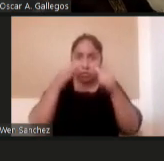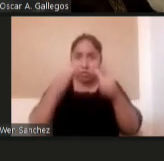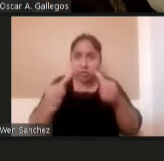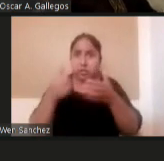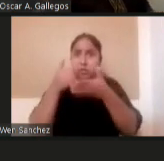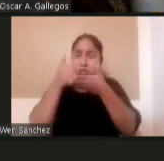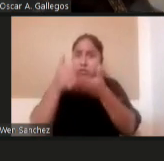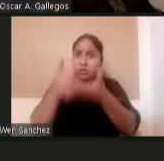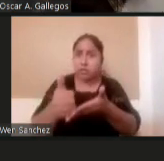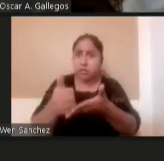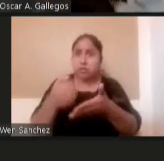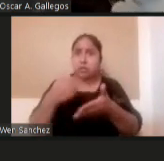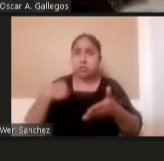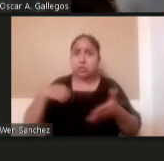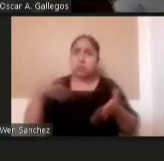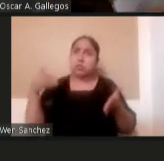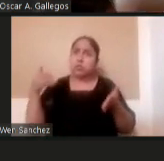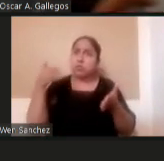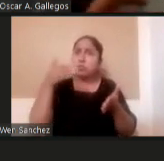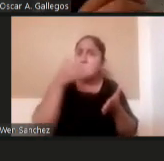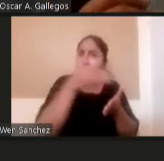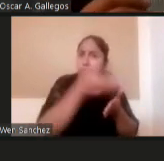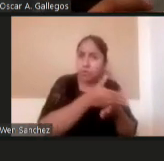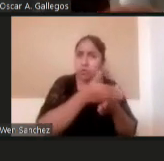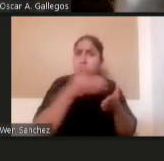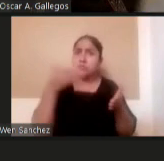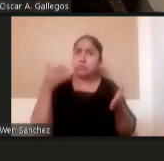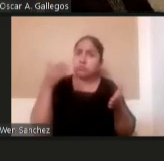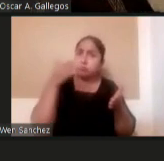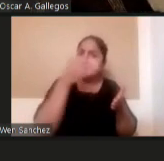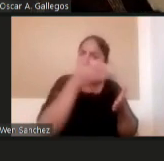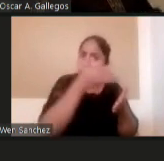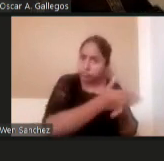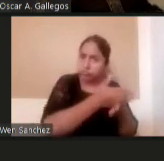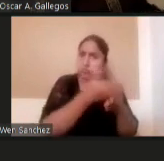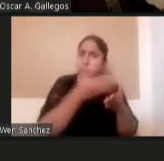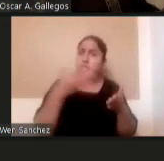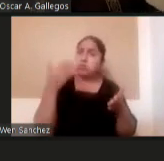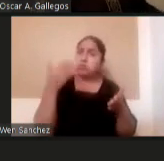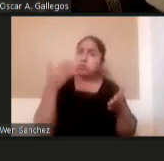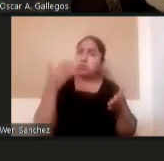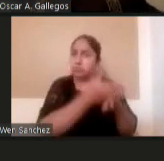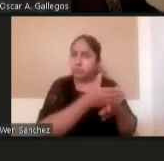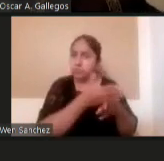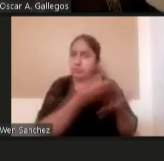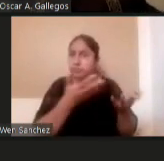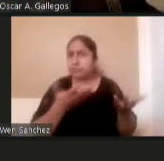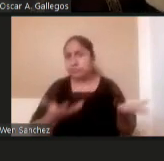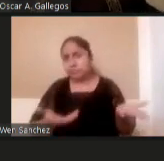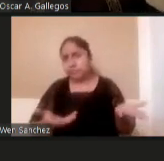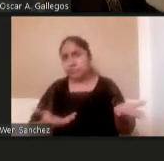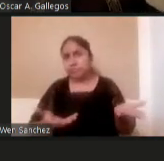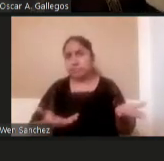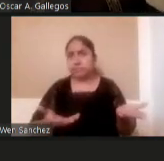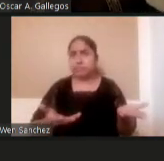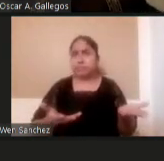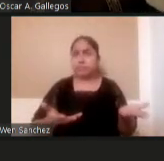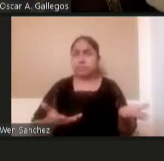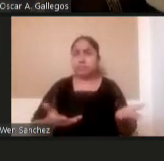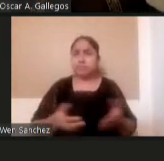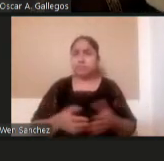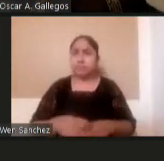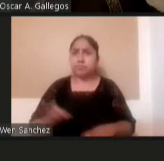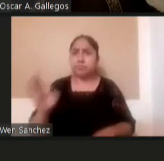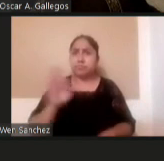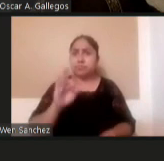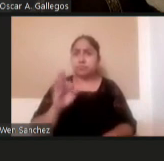hasta allá, íbamos un contingente más o menos considerable. Incluso yo creo que quienes tienen tiempo viviendo acá se acordarán de